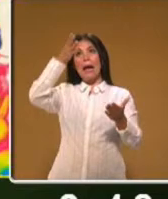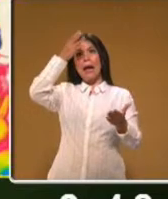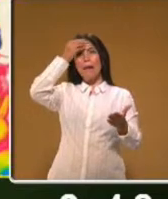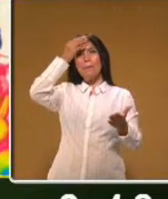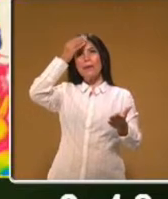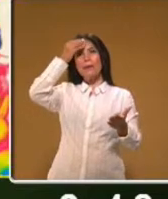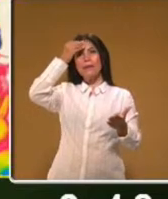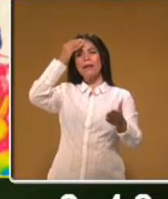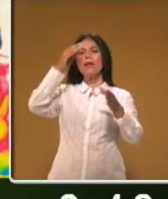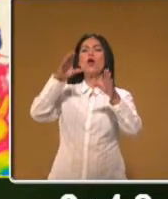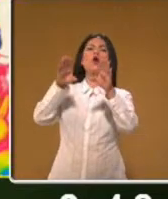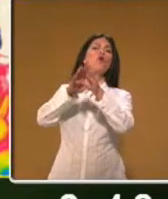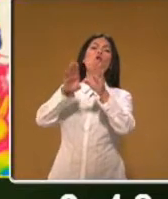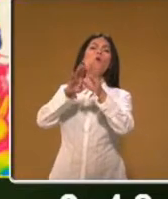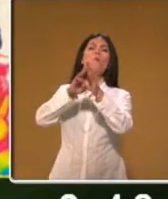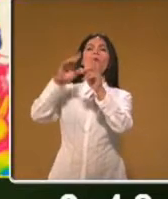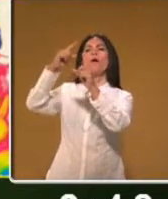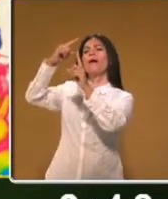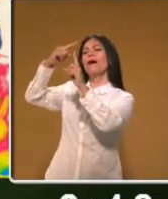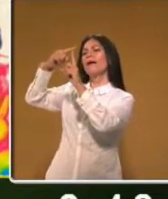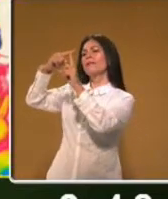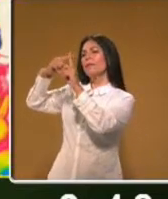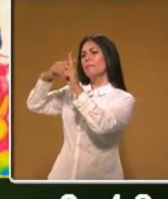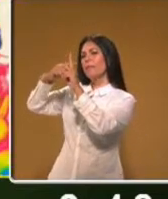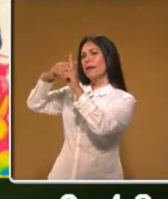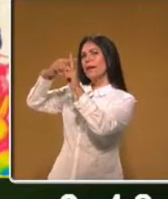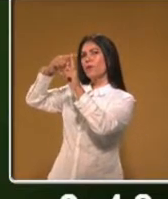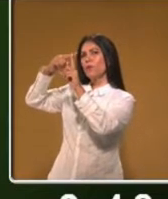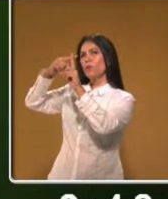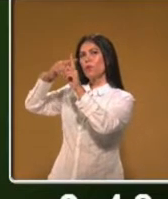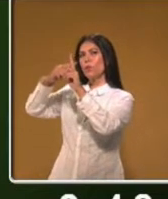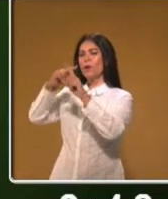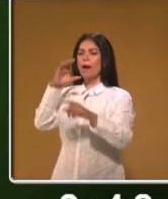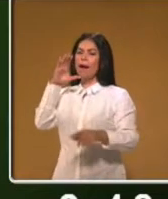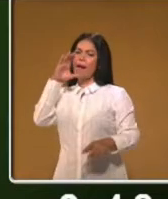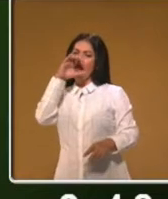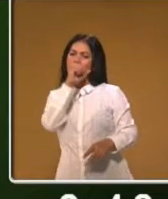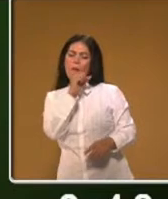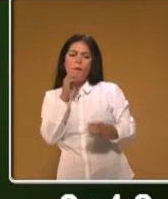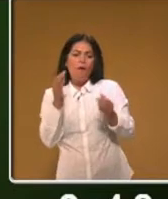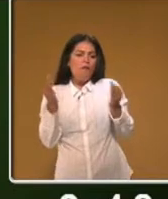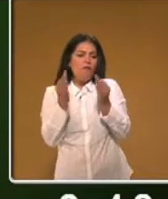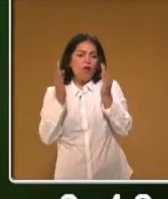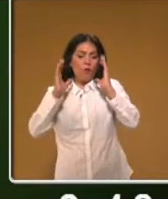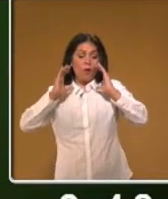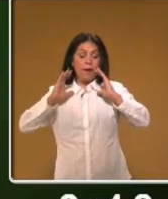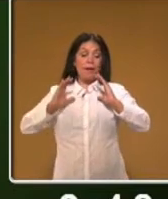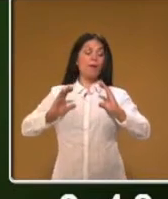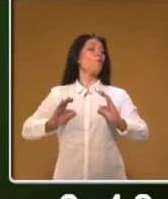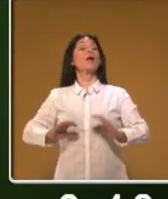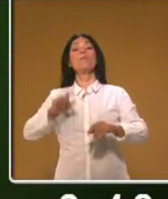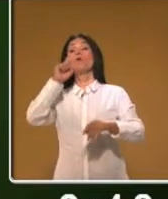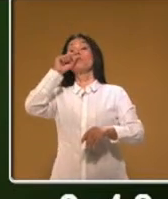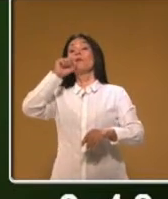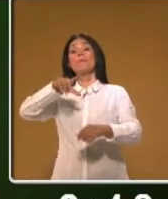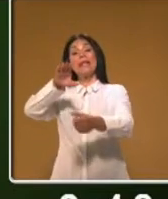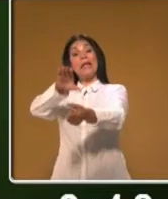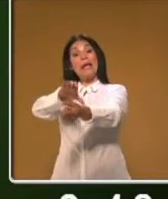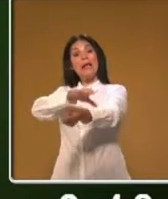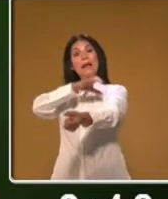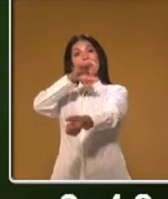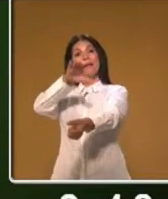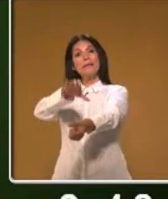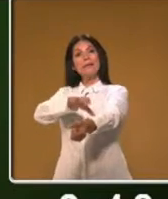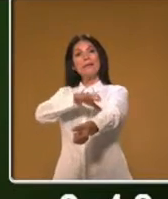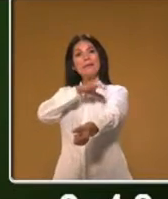la temperatura y la electricidad en el cuerpo humano. Muy bien, maestra. El que sigue, el programa